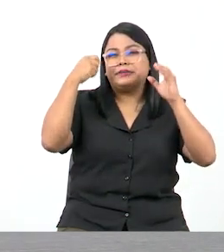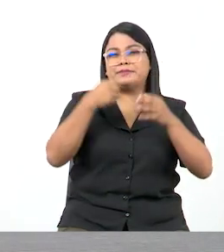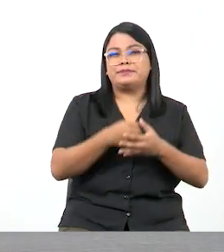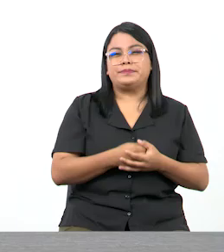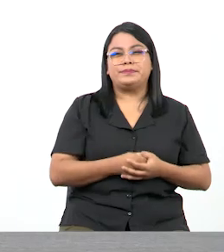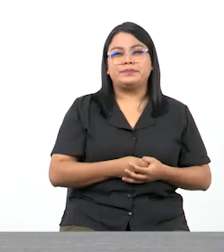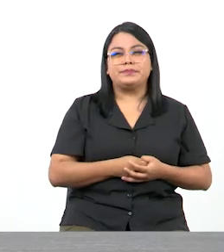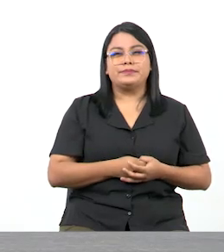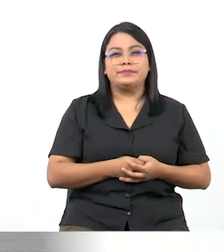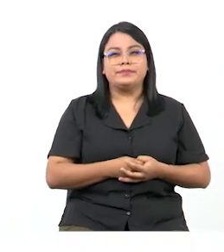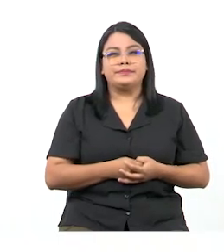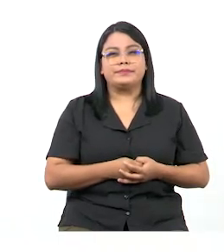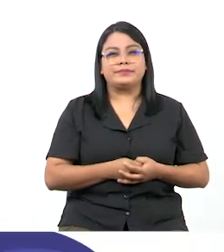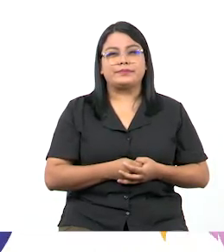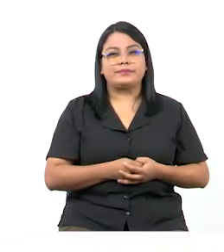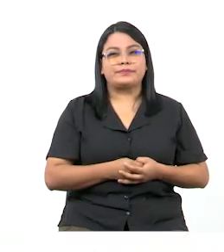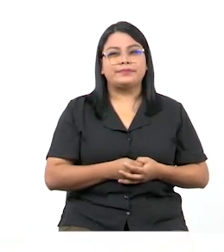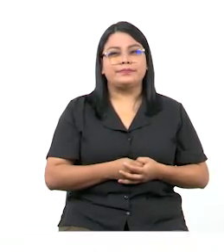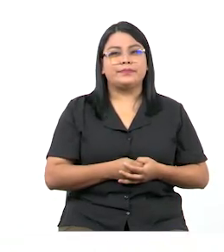este ejemplo a continuación.